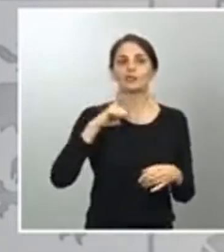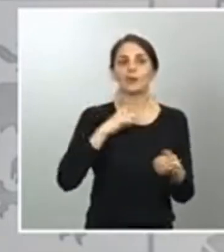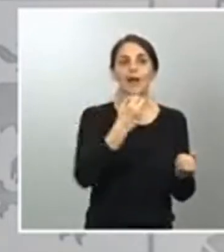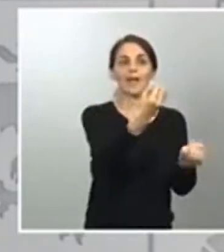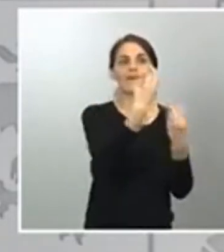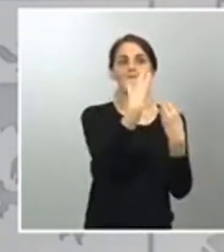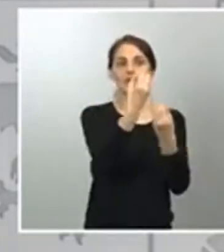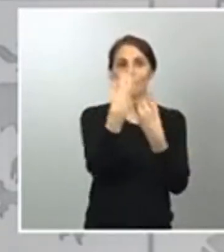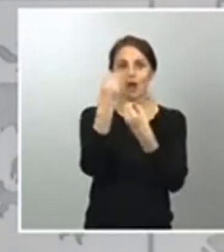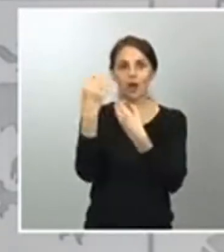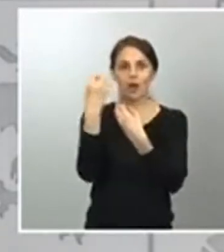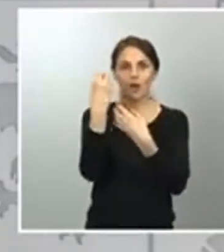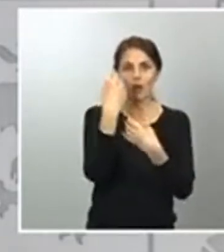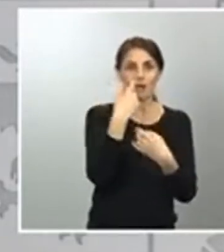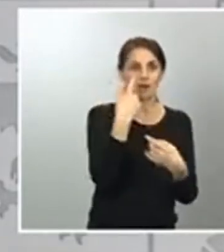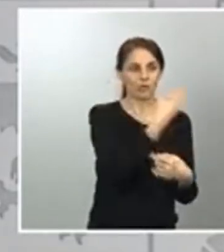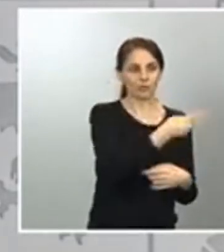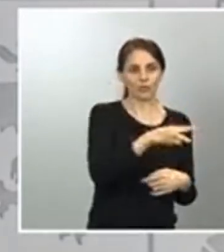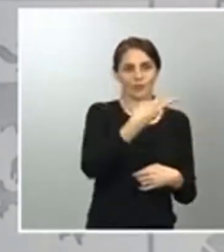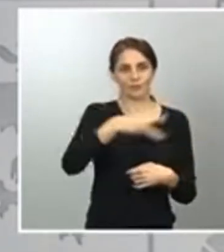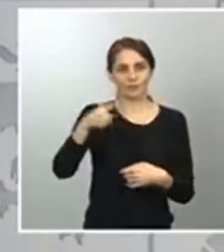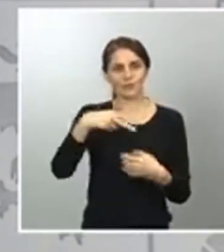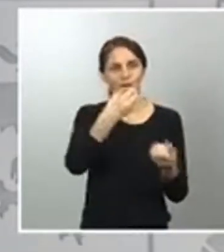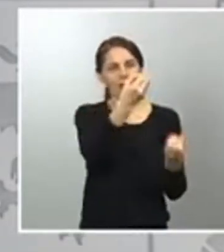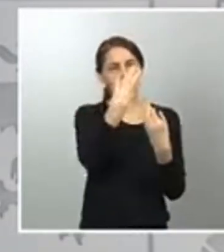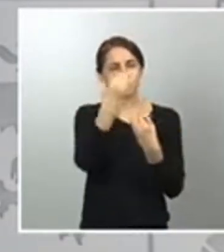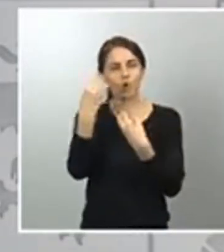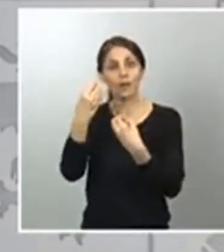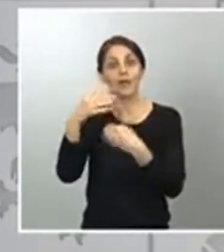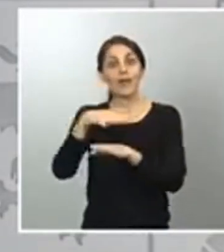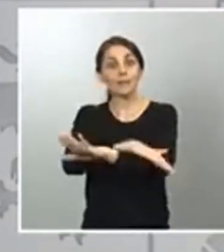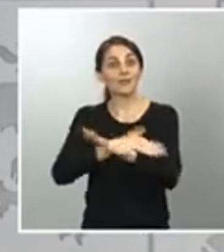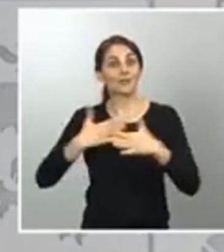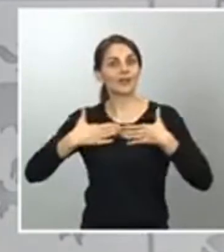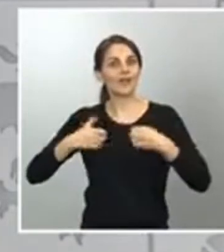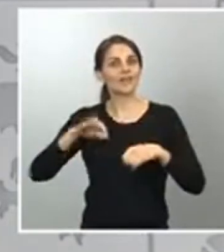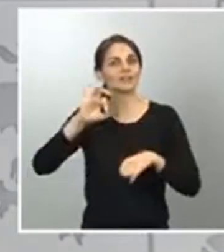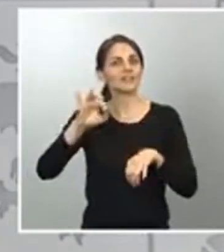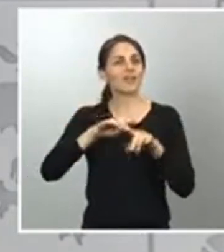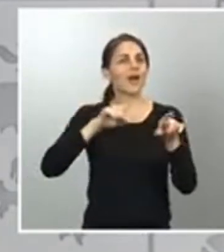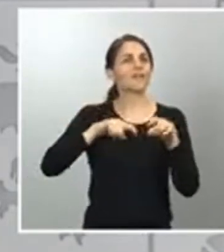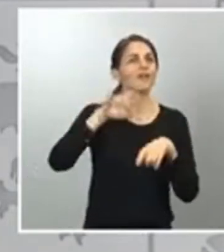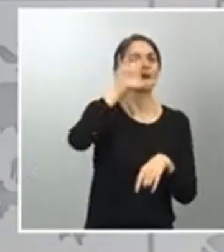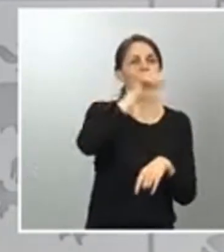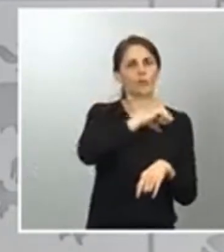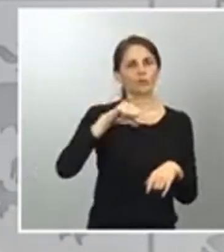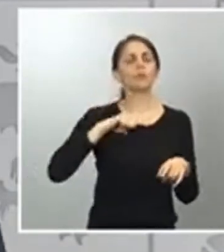días qué territorios pueden pasar a la siguiente fase o qué territorios deben